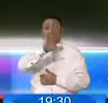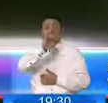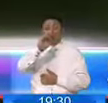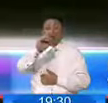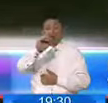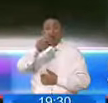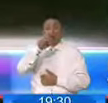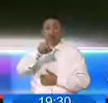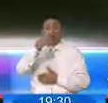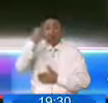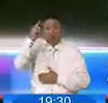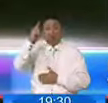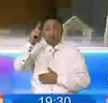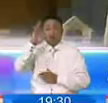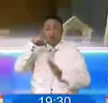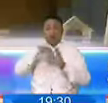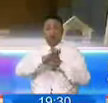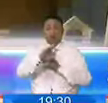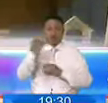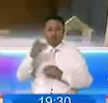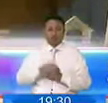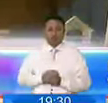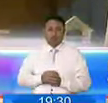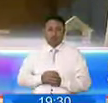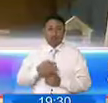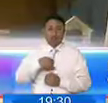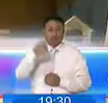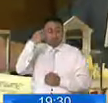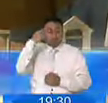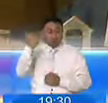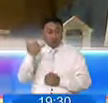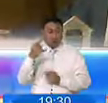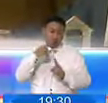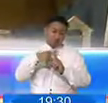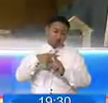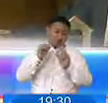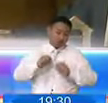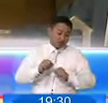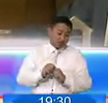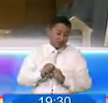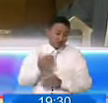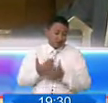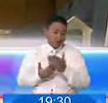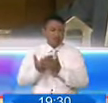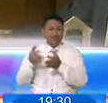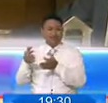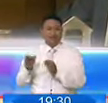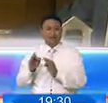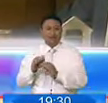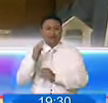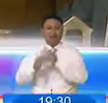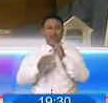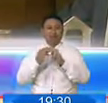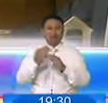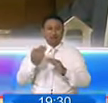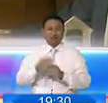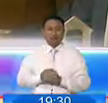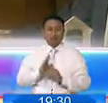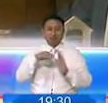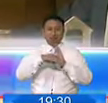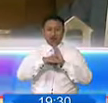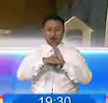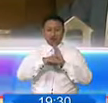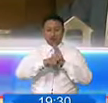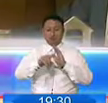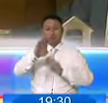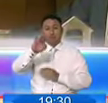millones de dólares con banca de inversión no somos optimistas porque estamos abriendo ya nuevos canales con un banco mundial con vid que nos permiten